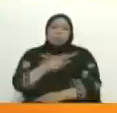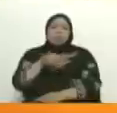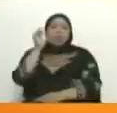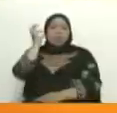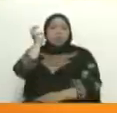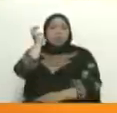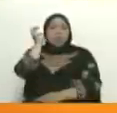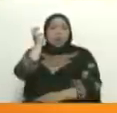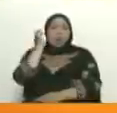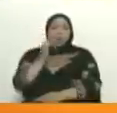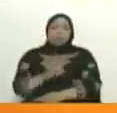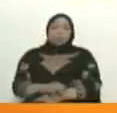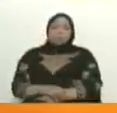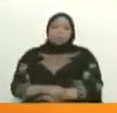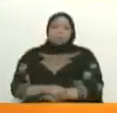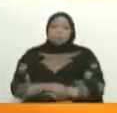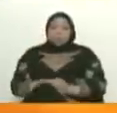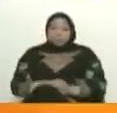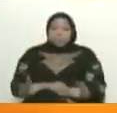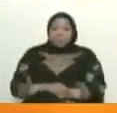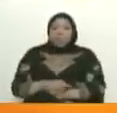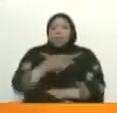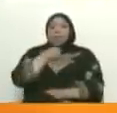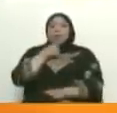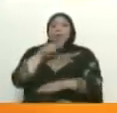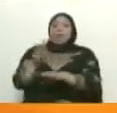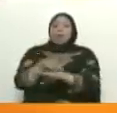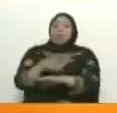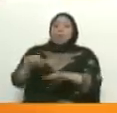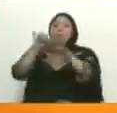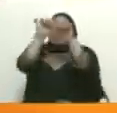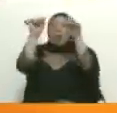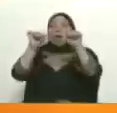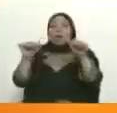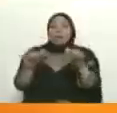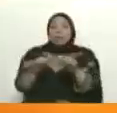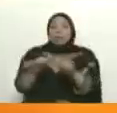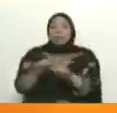mujer que discurría por la poesía, por las artes plásticas.